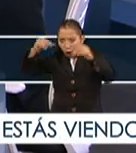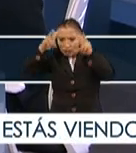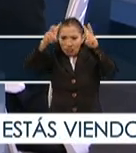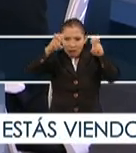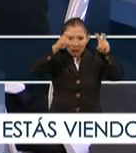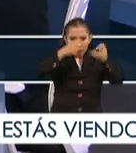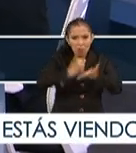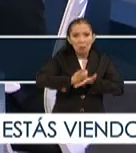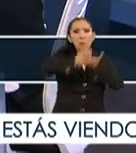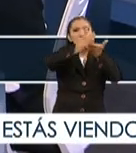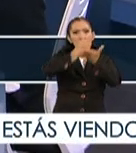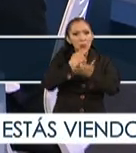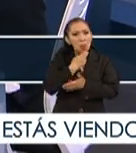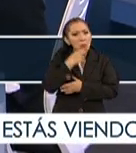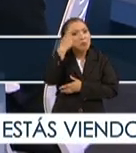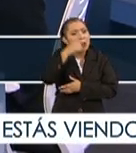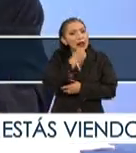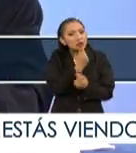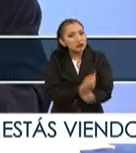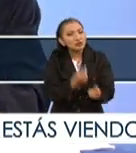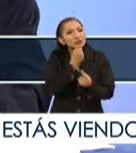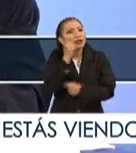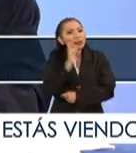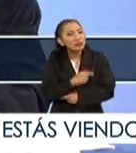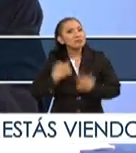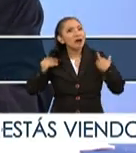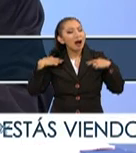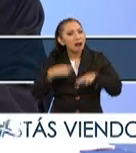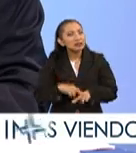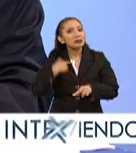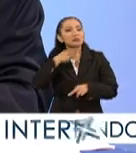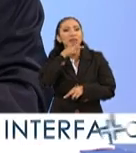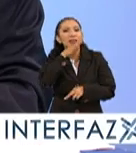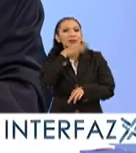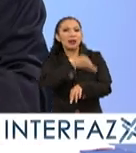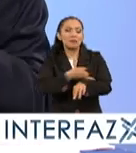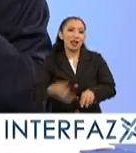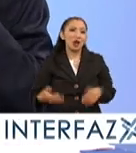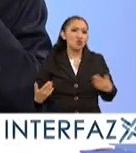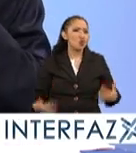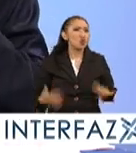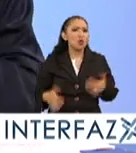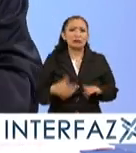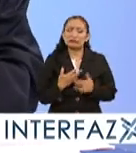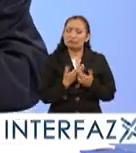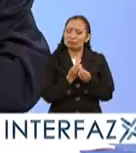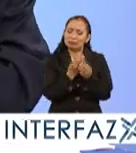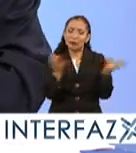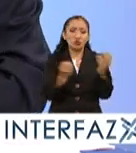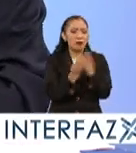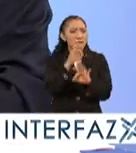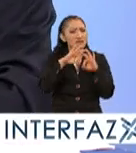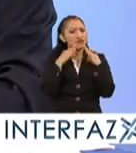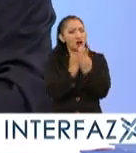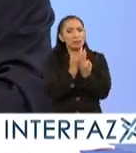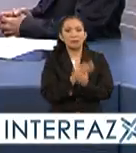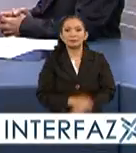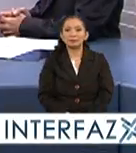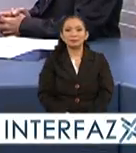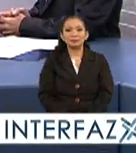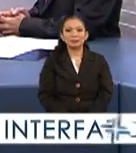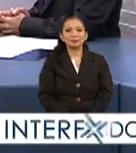contenidos que pueden ser de utilidad para las niñas, para los niños, para los maestros, para los padres de familia. Así es de que es un nuevo planteamiento